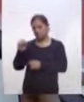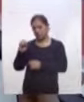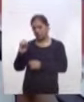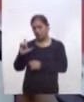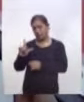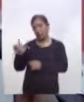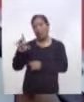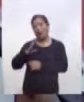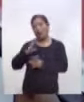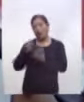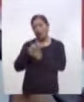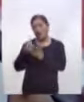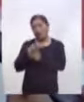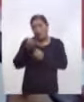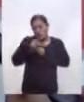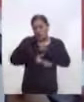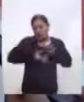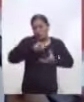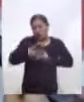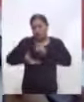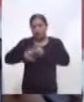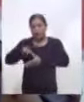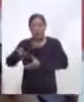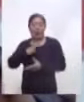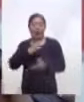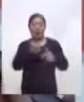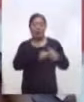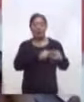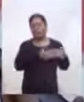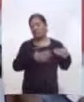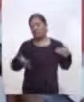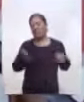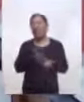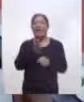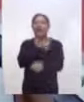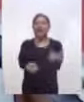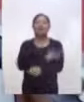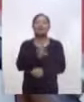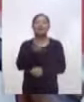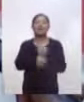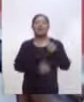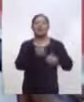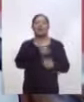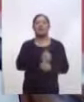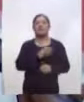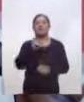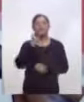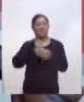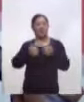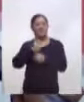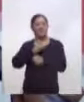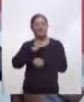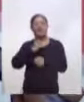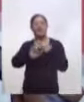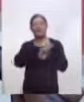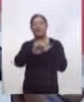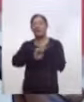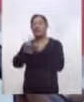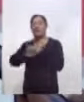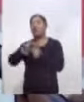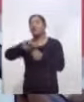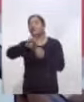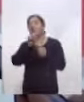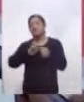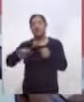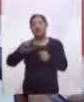en abril. Este año arrancamos un poquito más pronto. Recordarán que el año pasado tuvimos algunos retrasos a nivel nacional